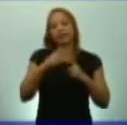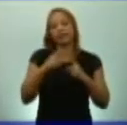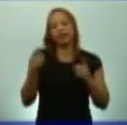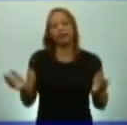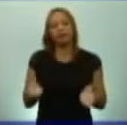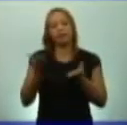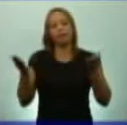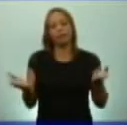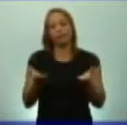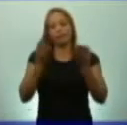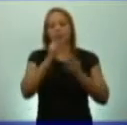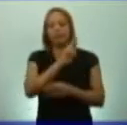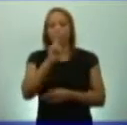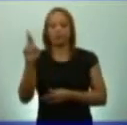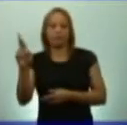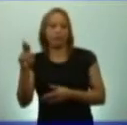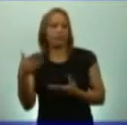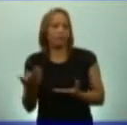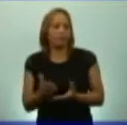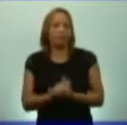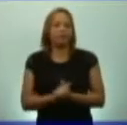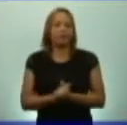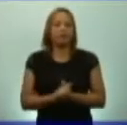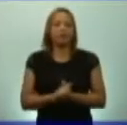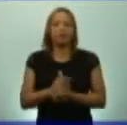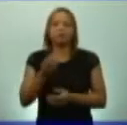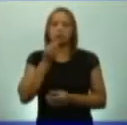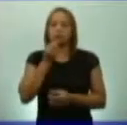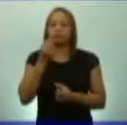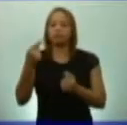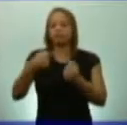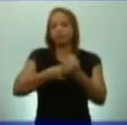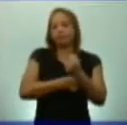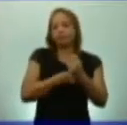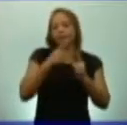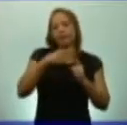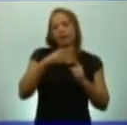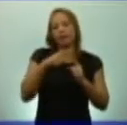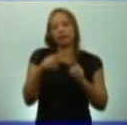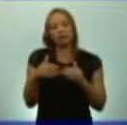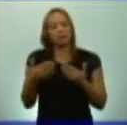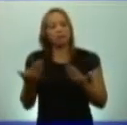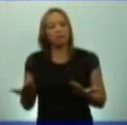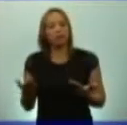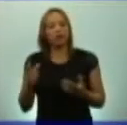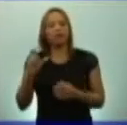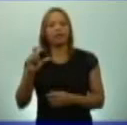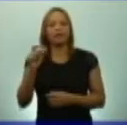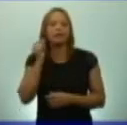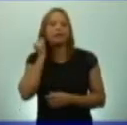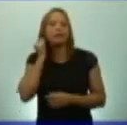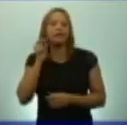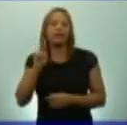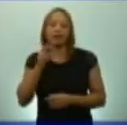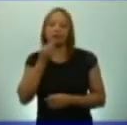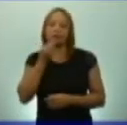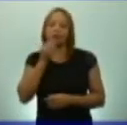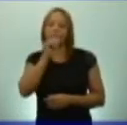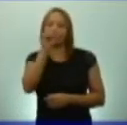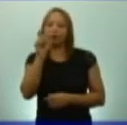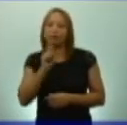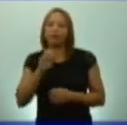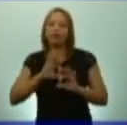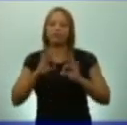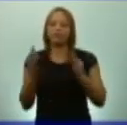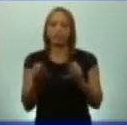de la revolución. Podrás profundizar de las tareas de los CDR con tus familiares, que de